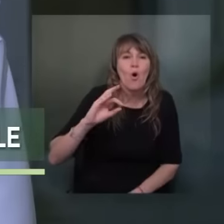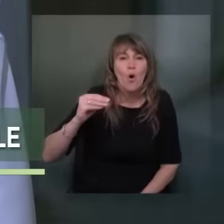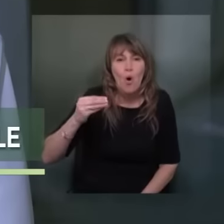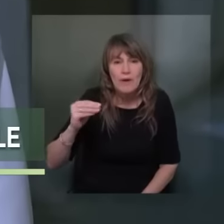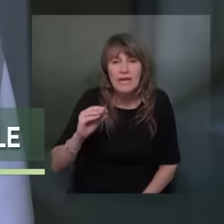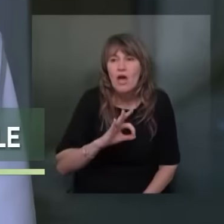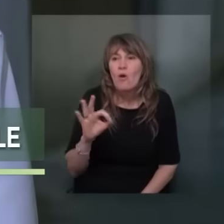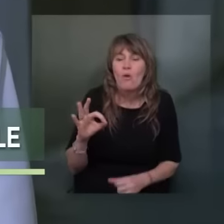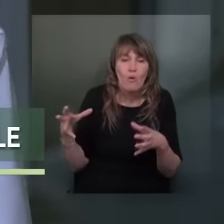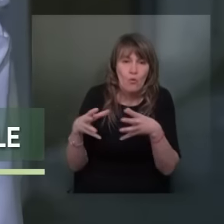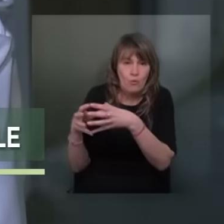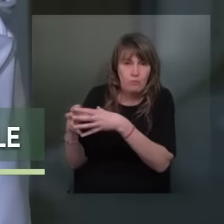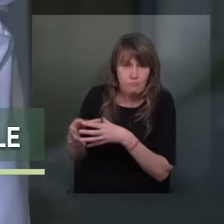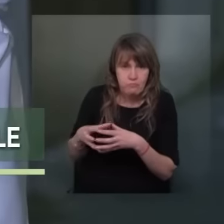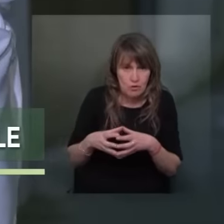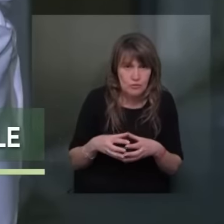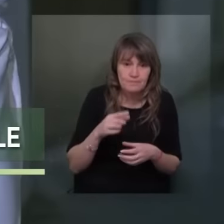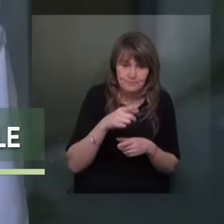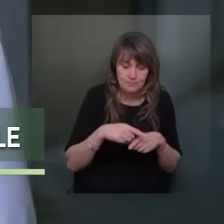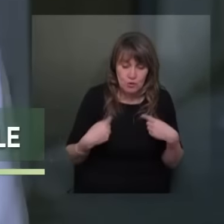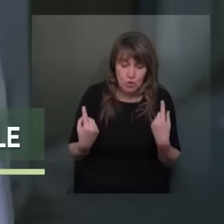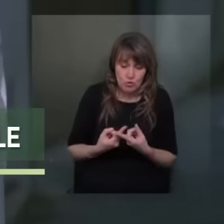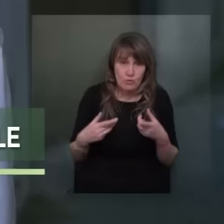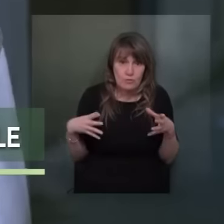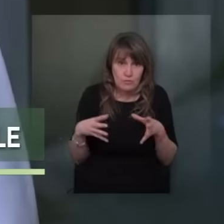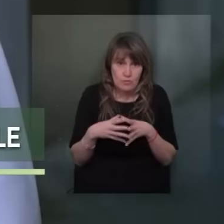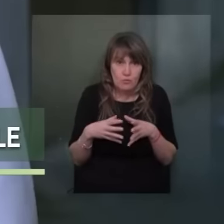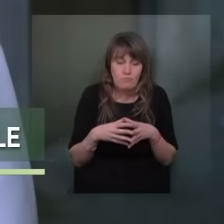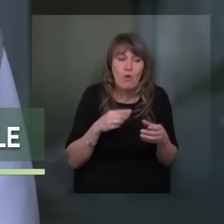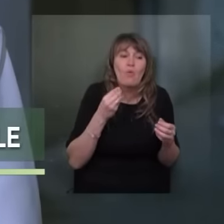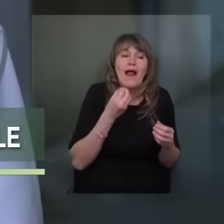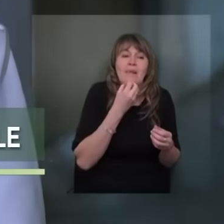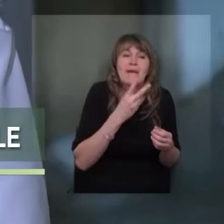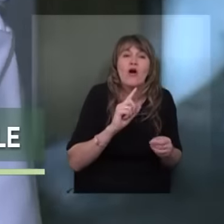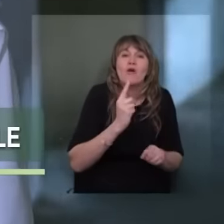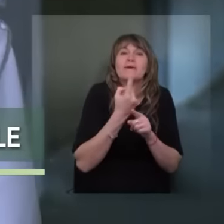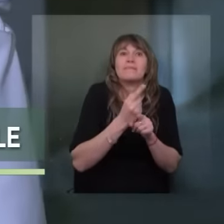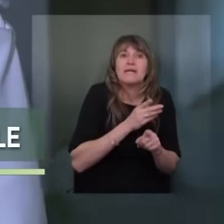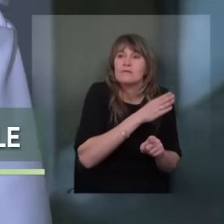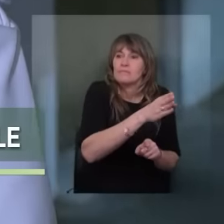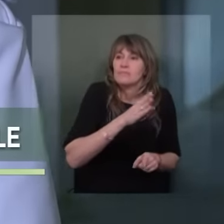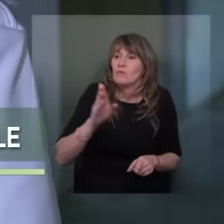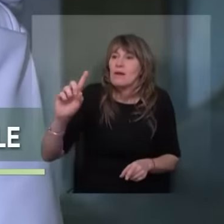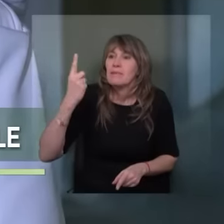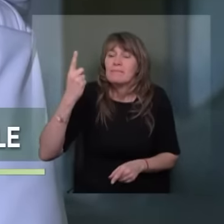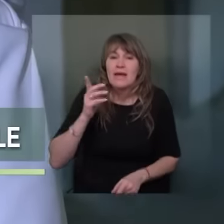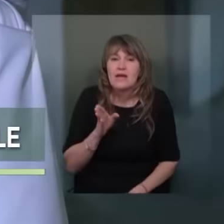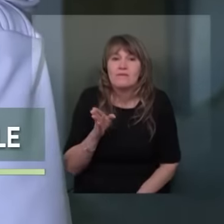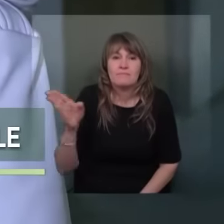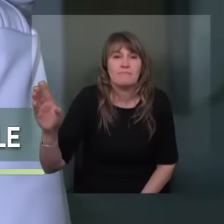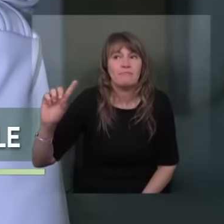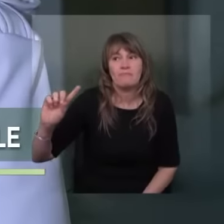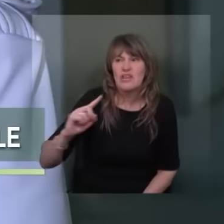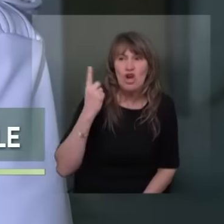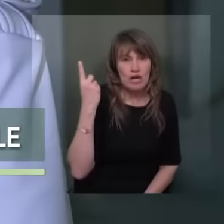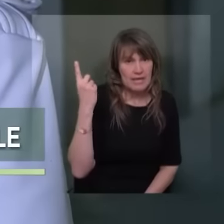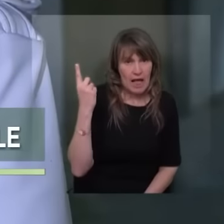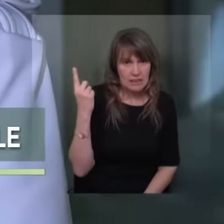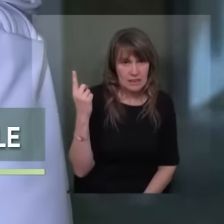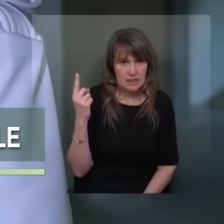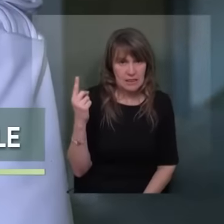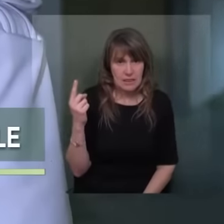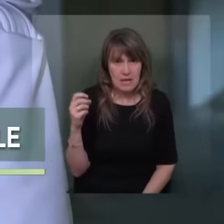eso le permite al equipo de calle definir las rutas eh de recorrida y dar prioridad a